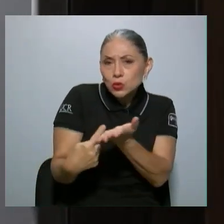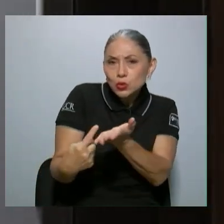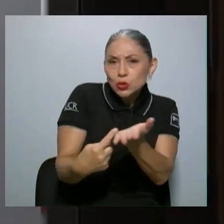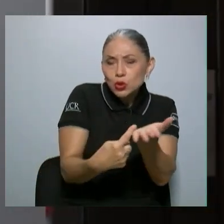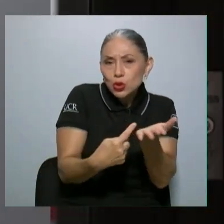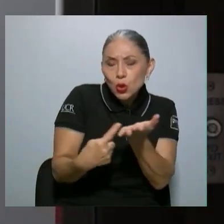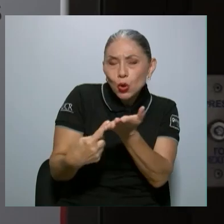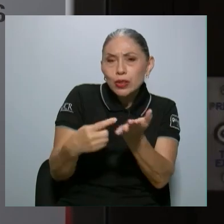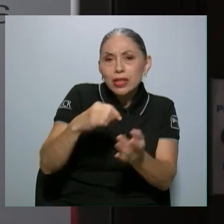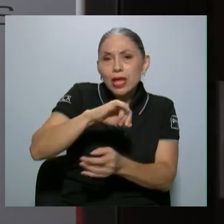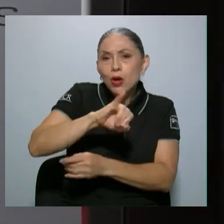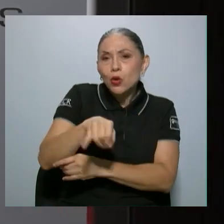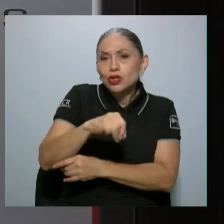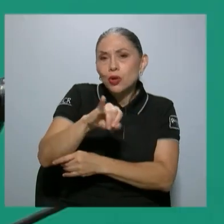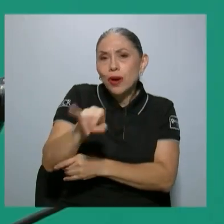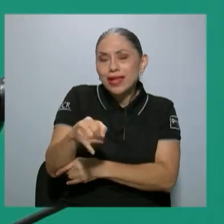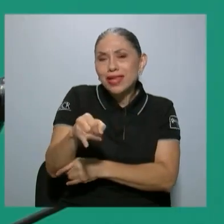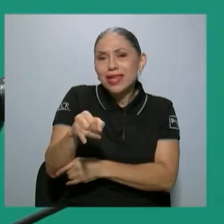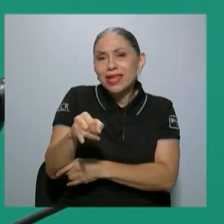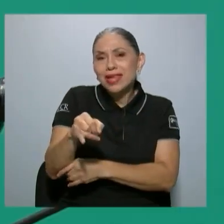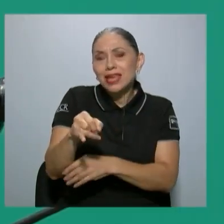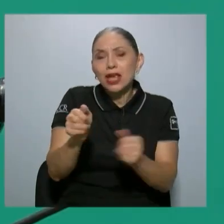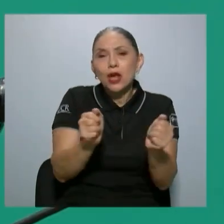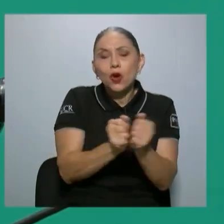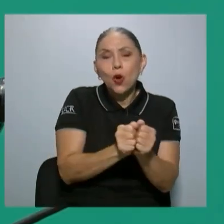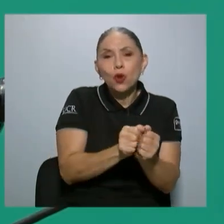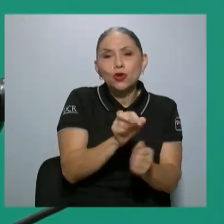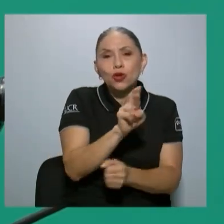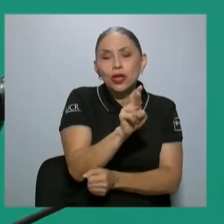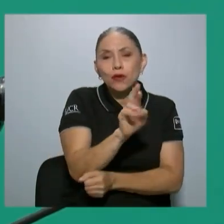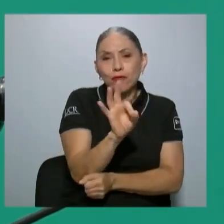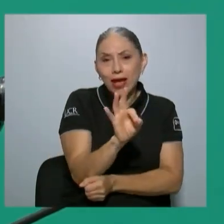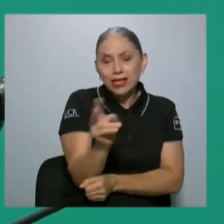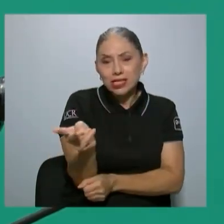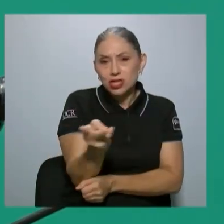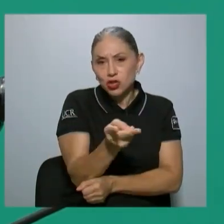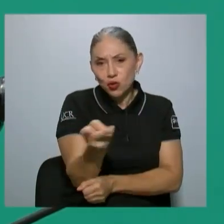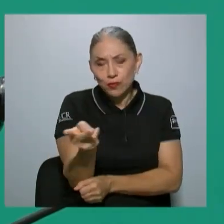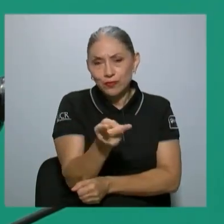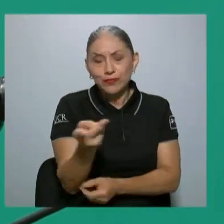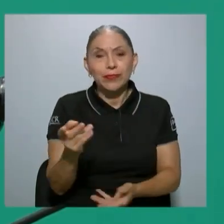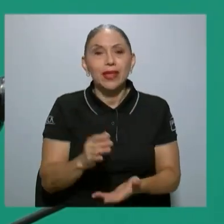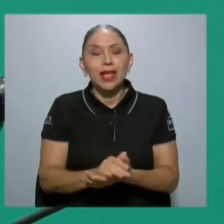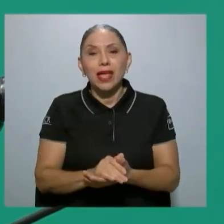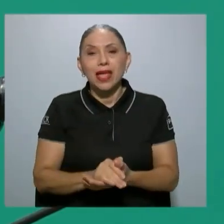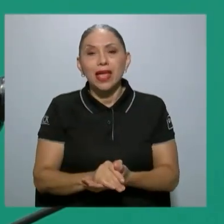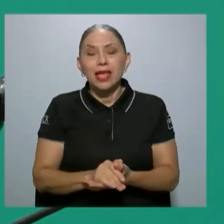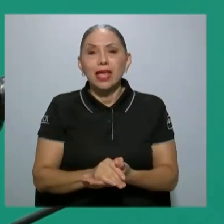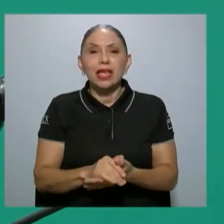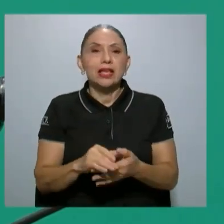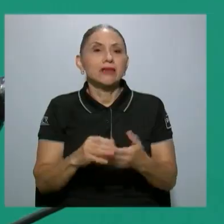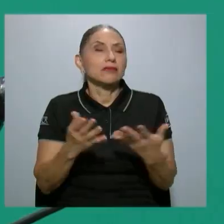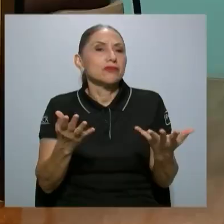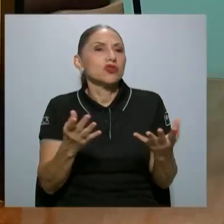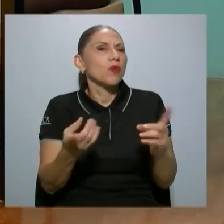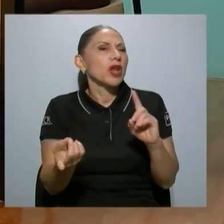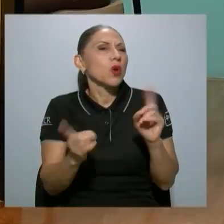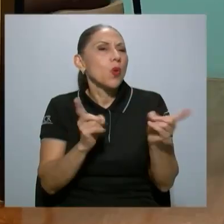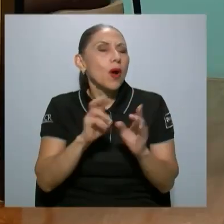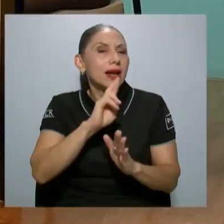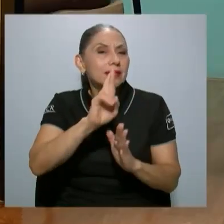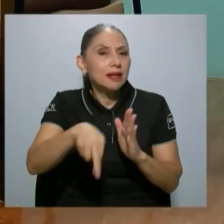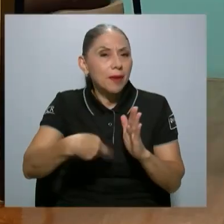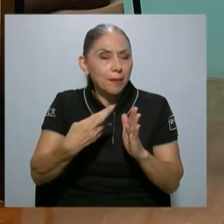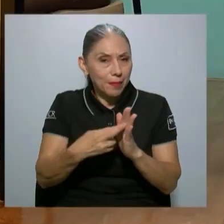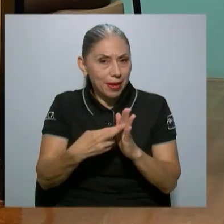José Joaquín y don Rodrigo Facio, ¿verdad? Sobre cuál es el papel que tiene